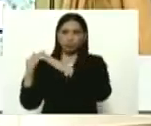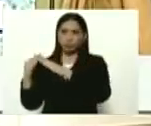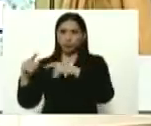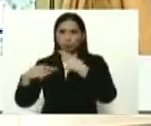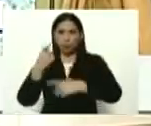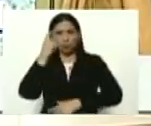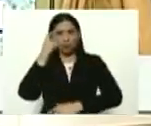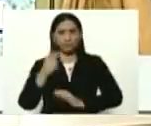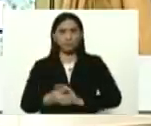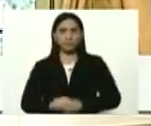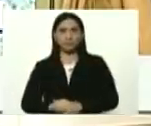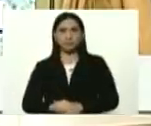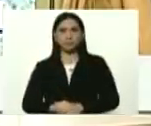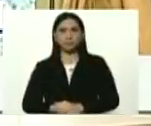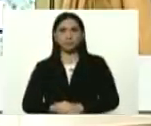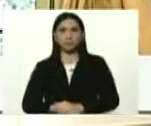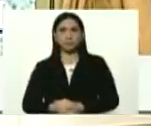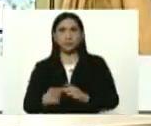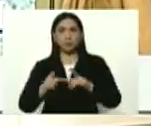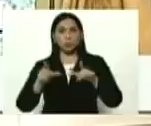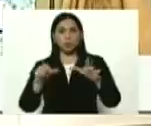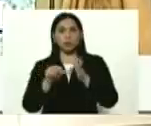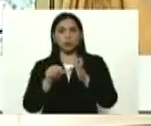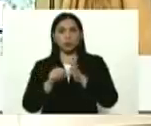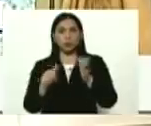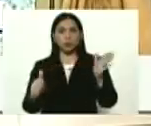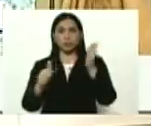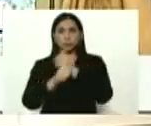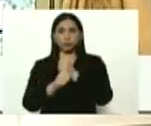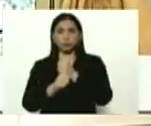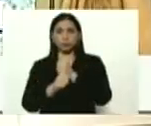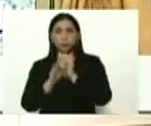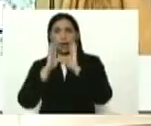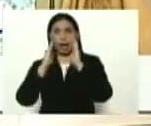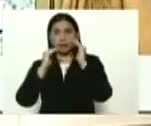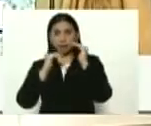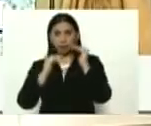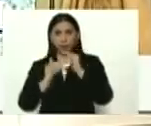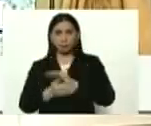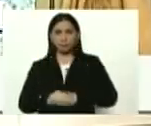días. Lugares donde fueron encontrados casos, atención,